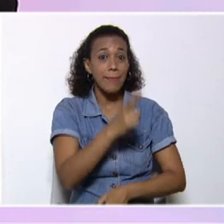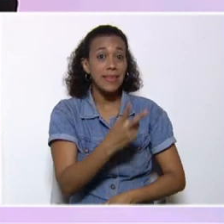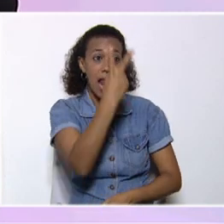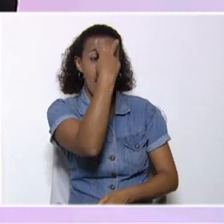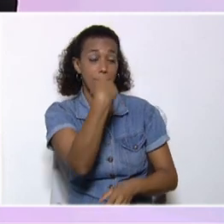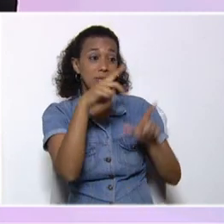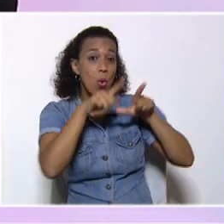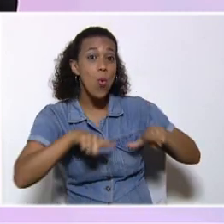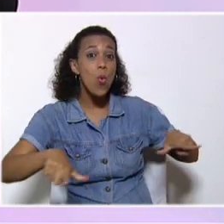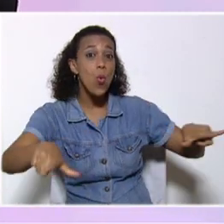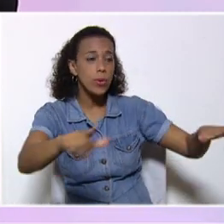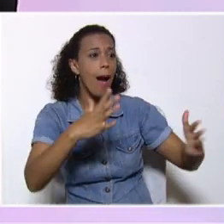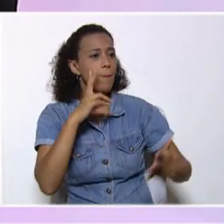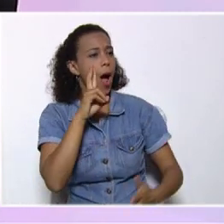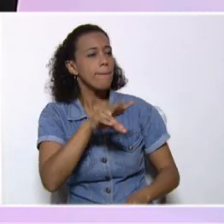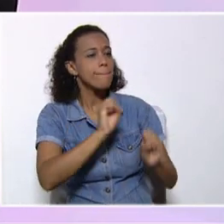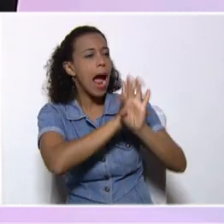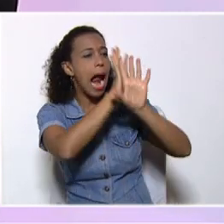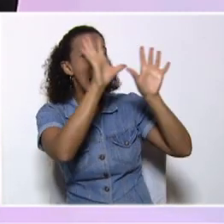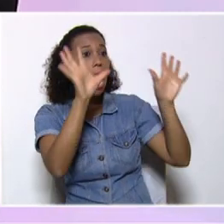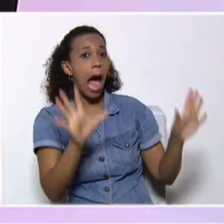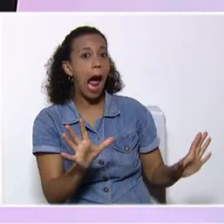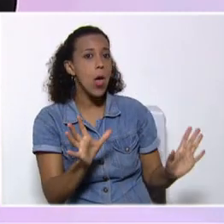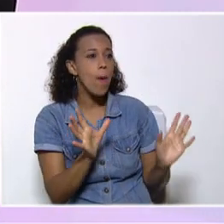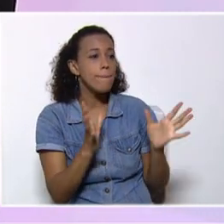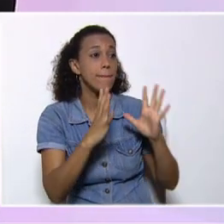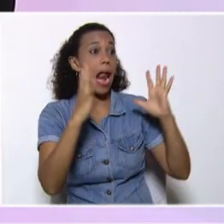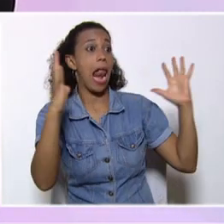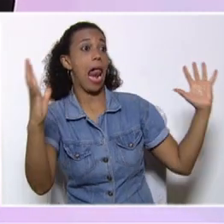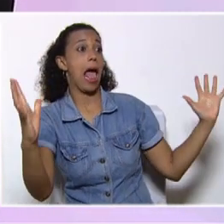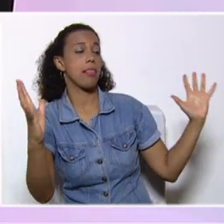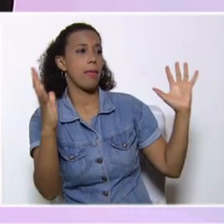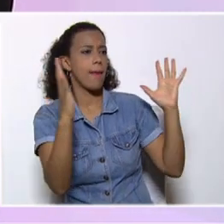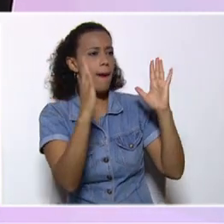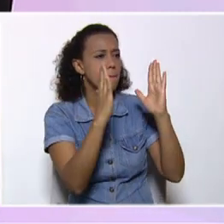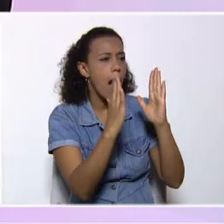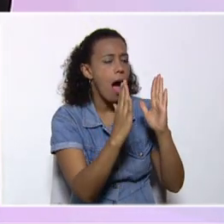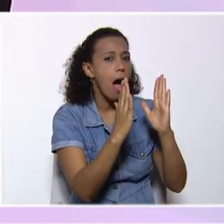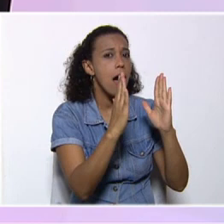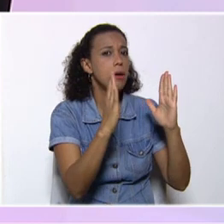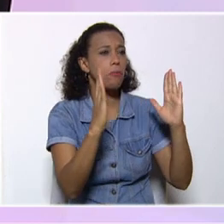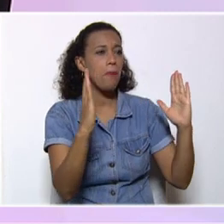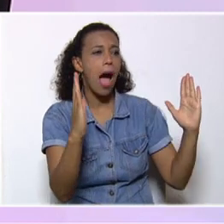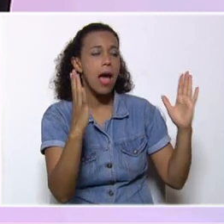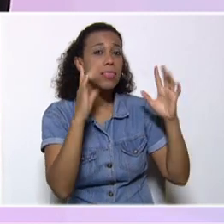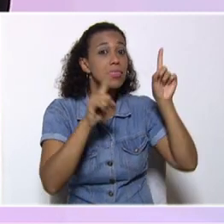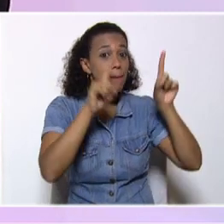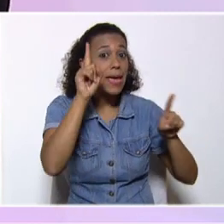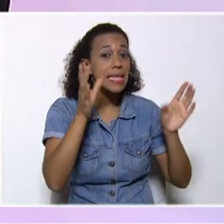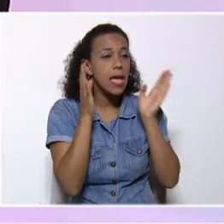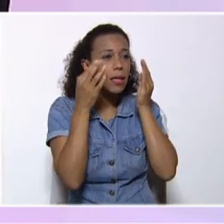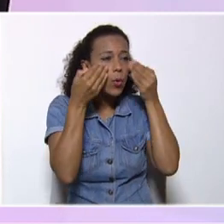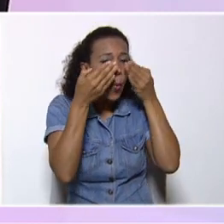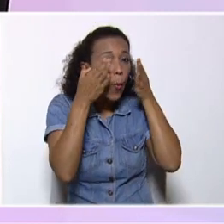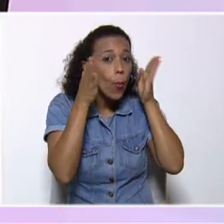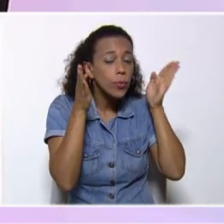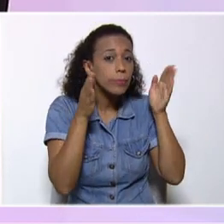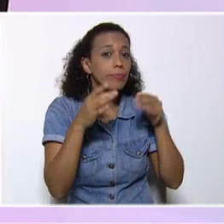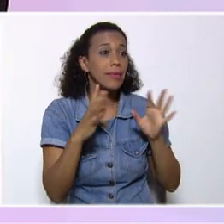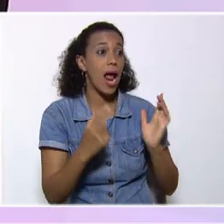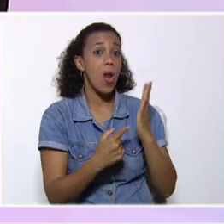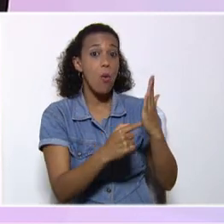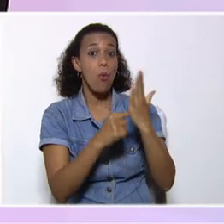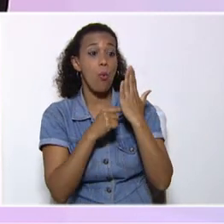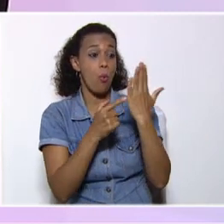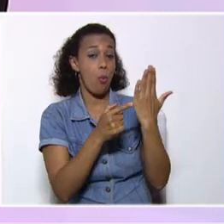que es el espacio para que él pueda ver mejor, no la podemos hacer tan grande, la vamos haciendo un poco más pequeña. Y después que le mostramos la silueta